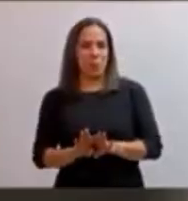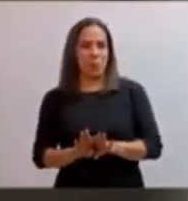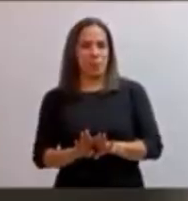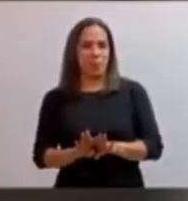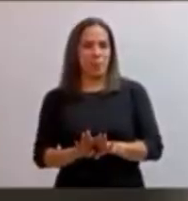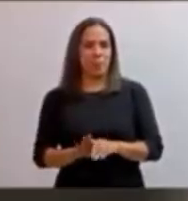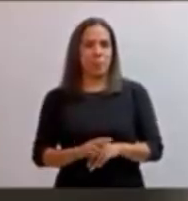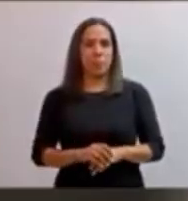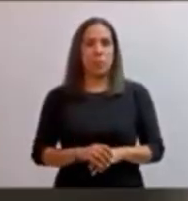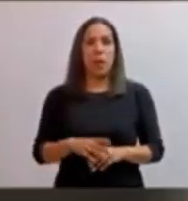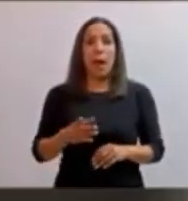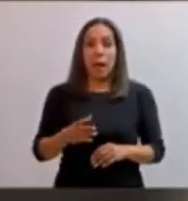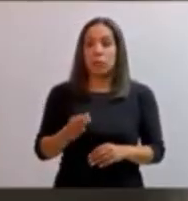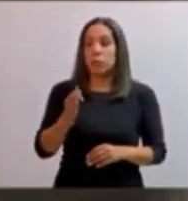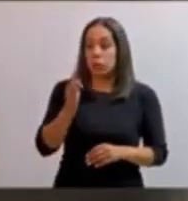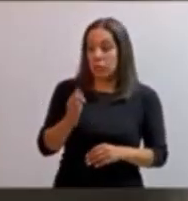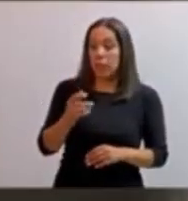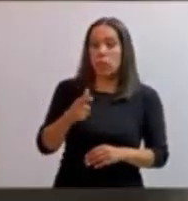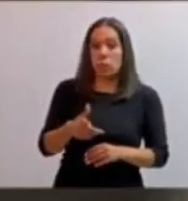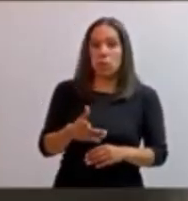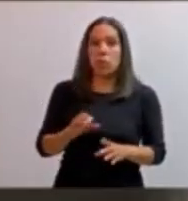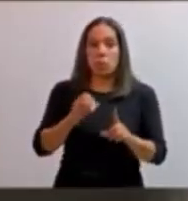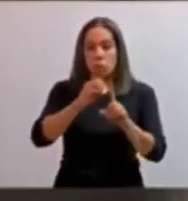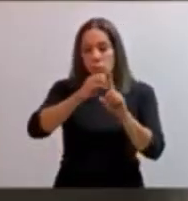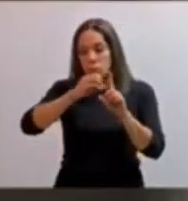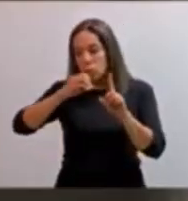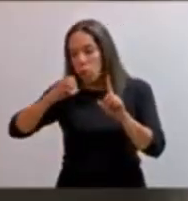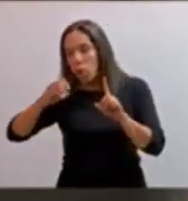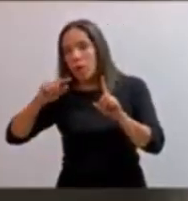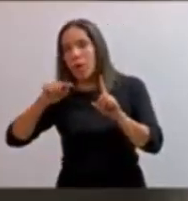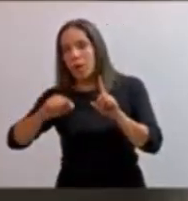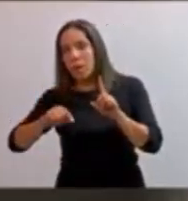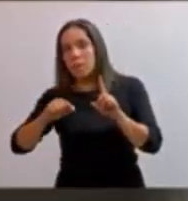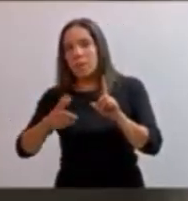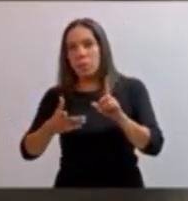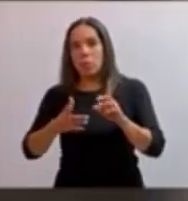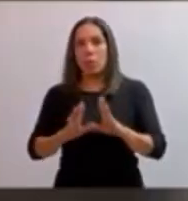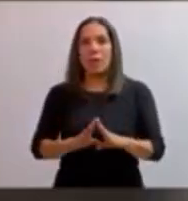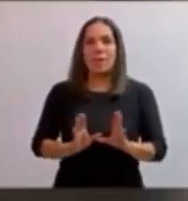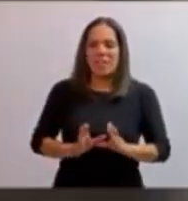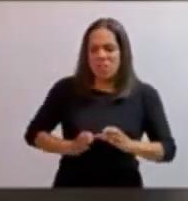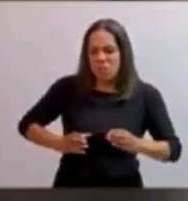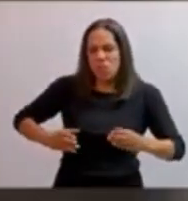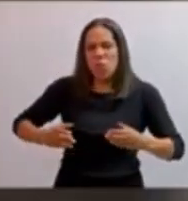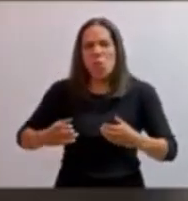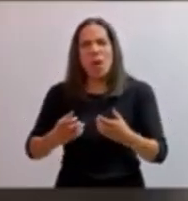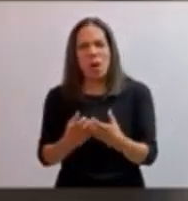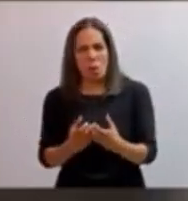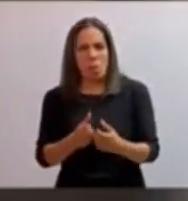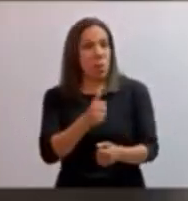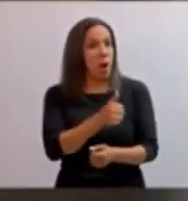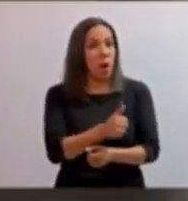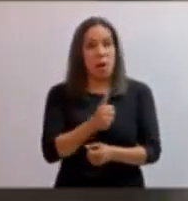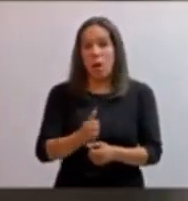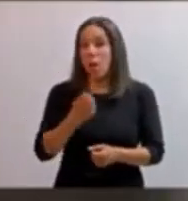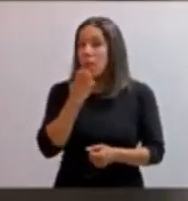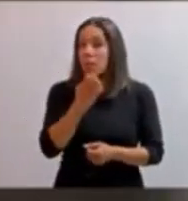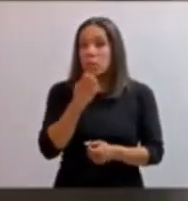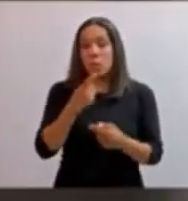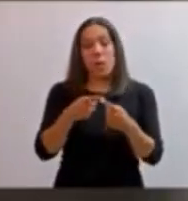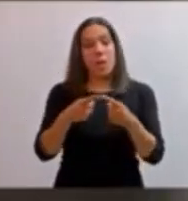un órgano colegiado de mayor decisión técnico-pedagógica de cada escuela de educación